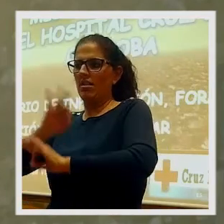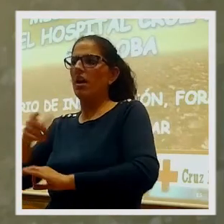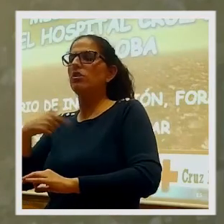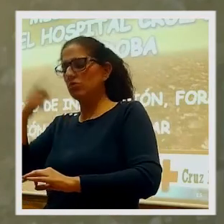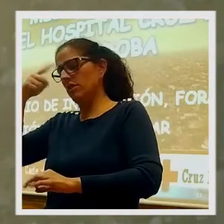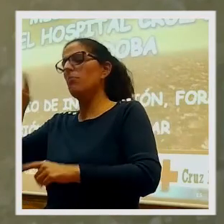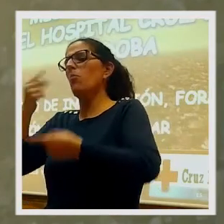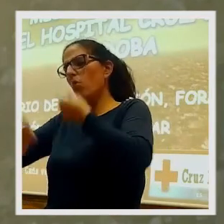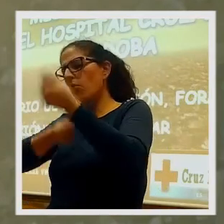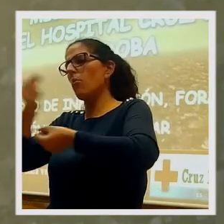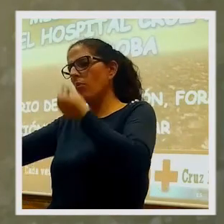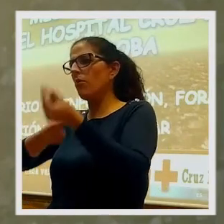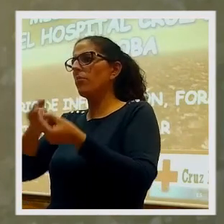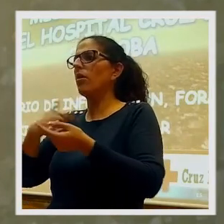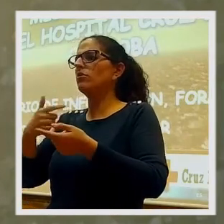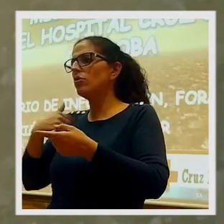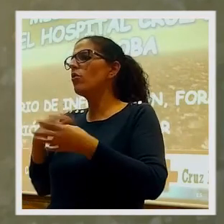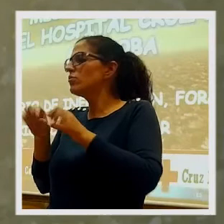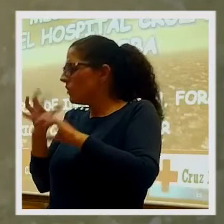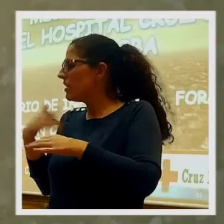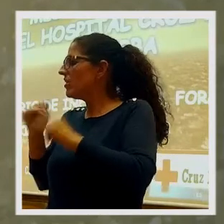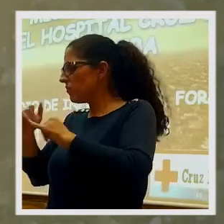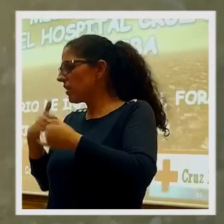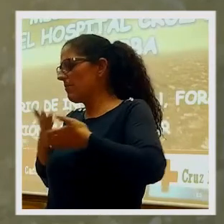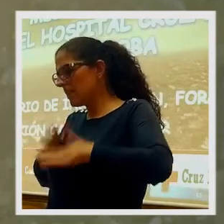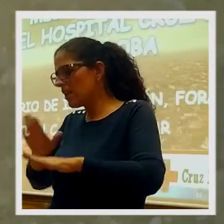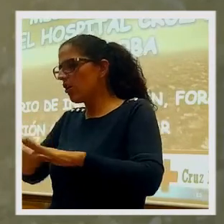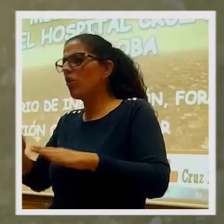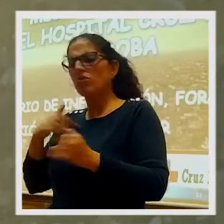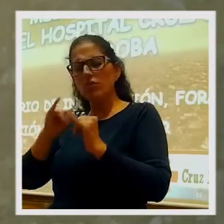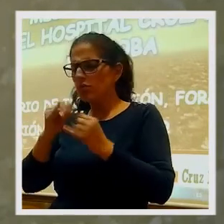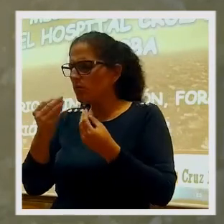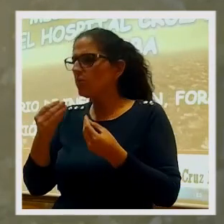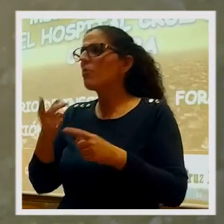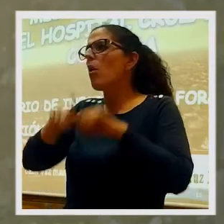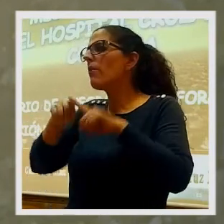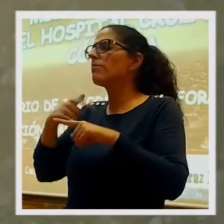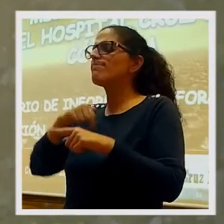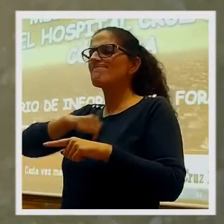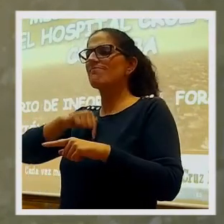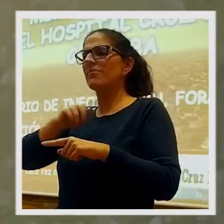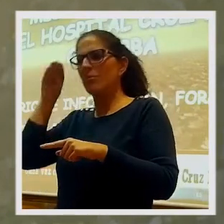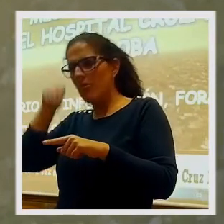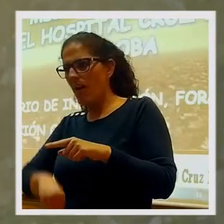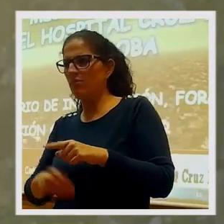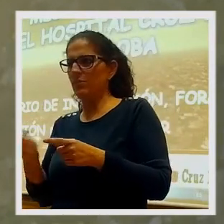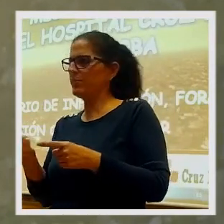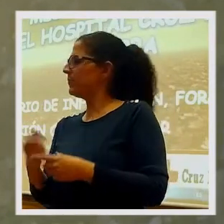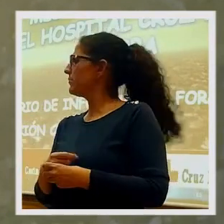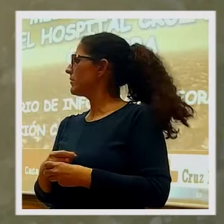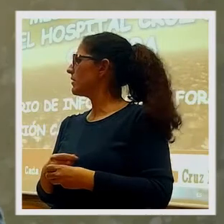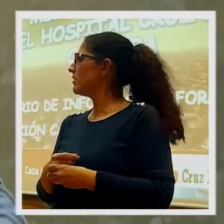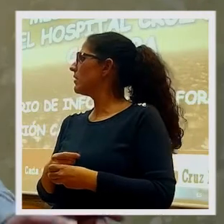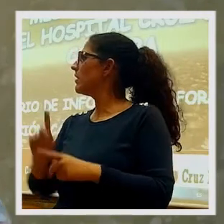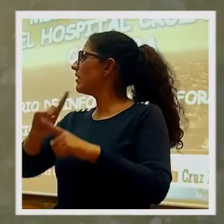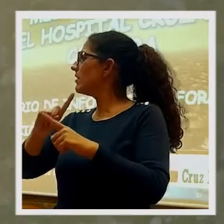maravilla seguir disfrutando sobre todo de mi mujer y mi hija, e intento no perder ni un minuto, pero hay veces que tiene miedo. Y más